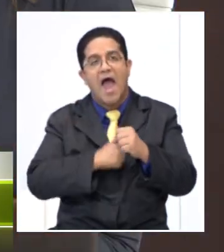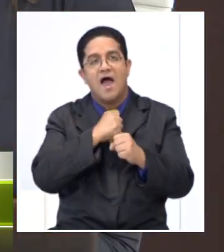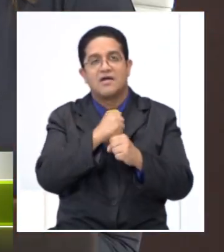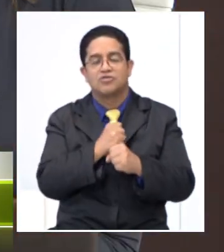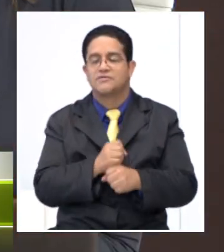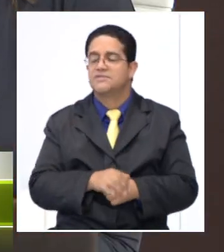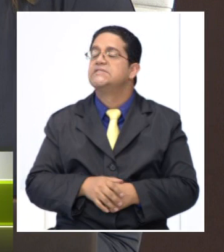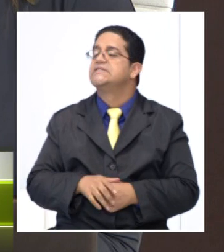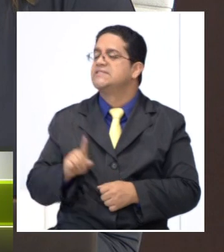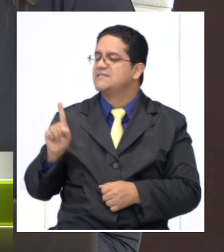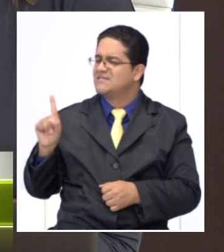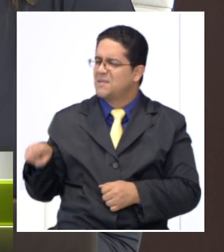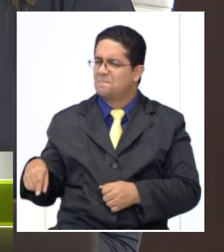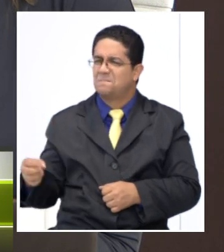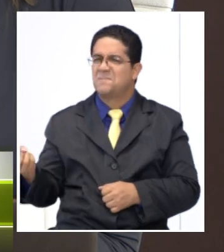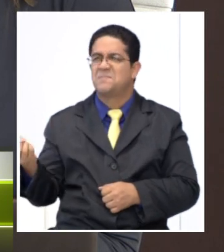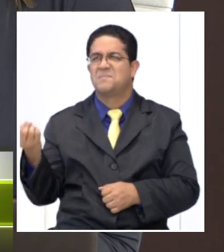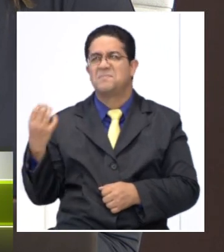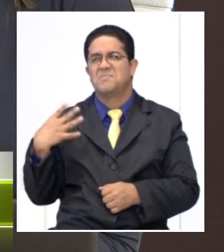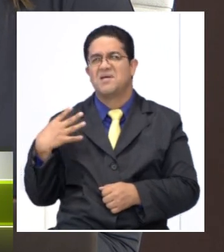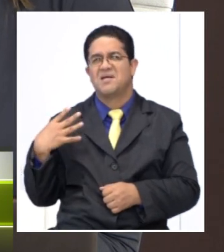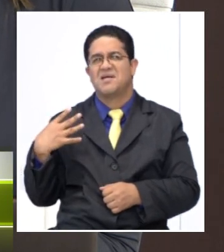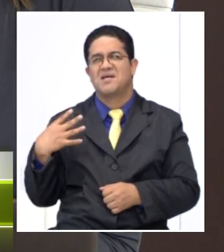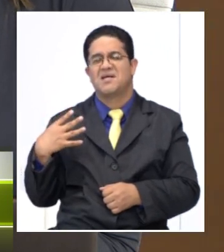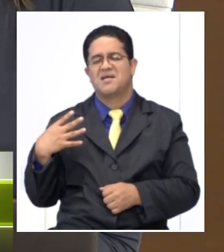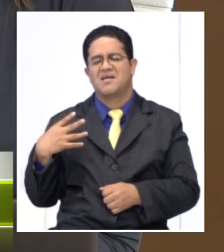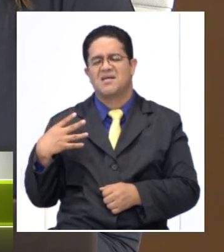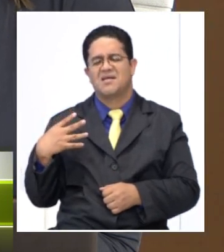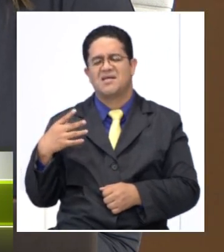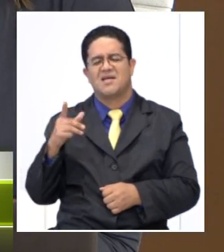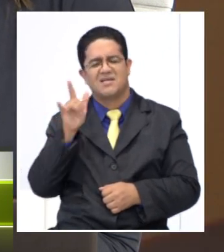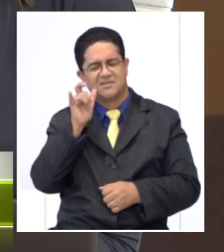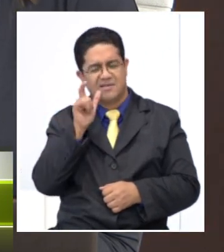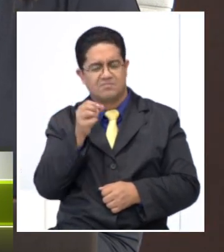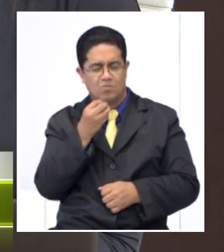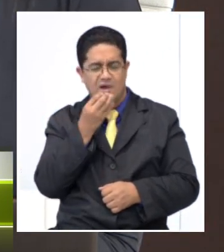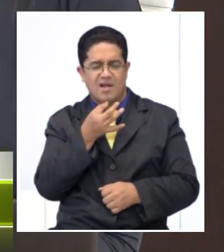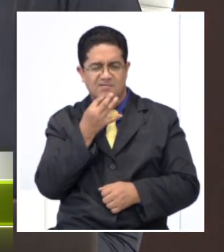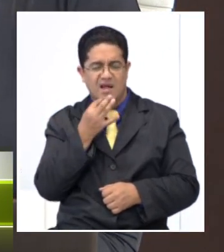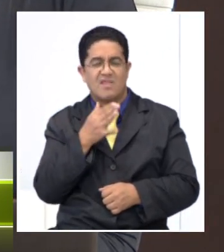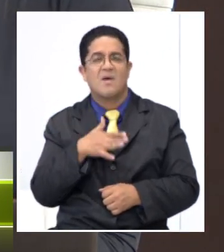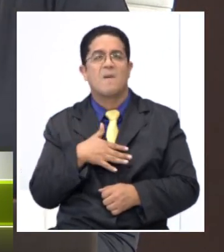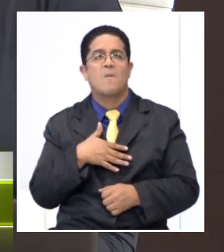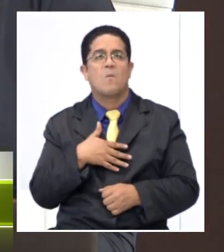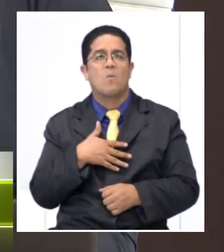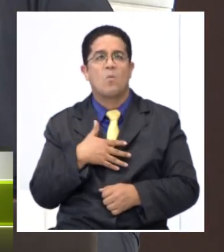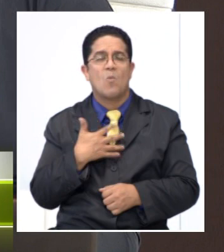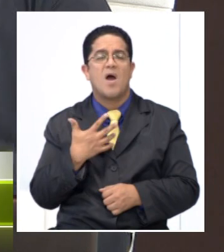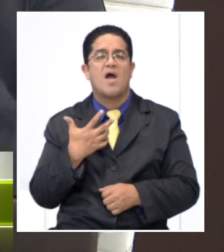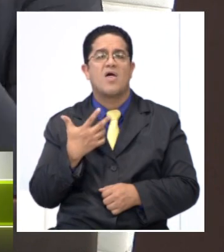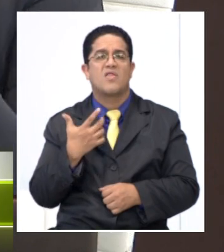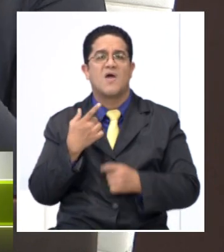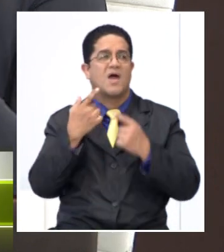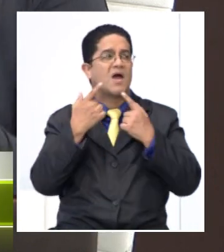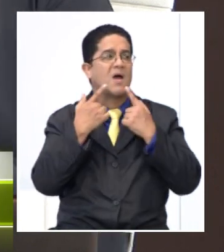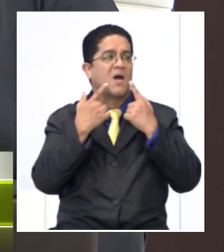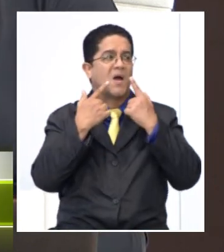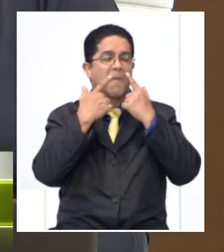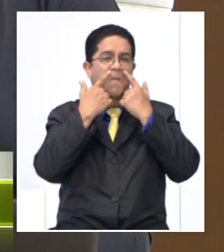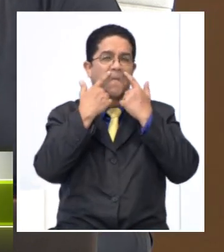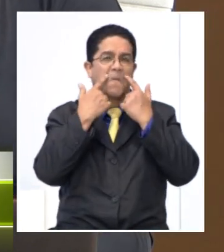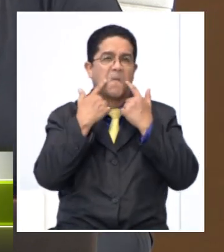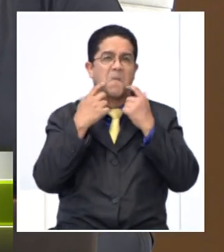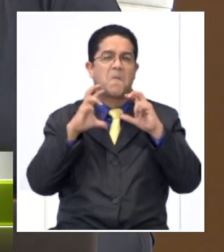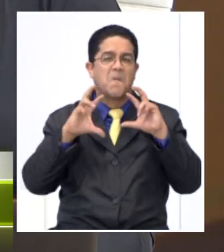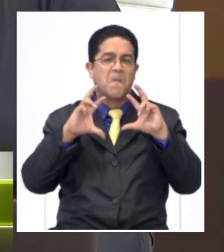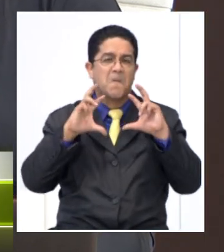también nos está escribiendo Colina Zárraga Coro y nos dice, buenas tardes, ¿se puede colocar en los surcos de la cara? Imagino que nos está hablando de esta área, que